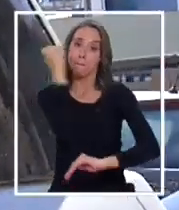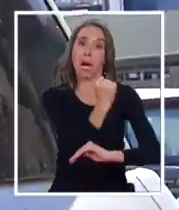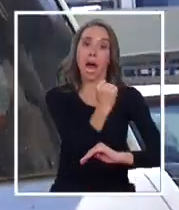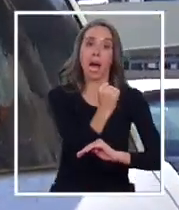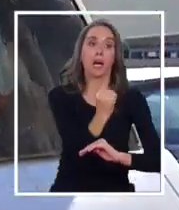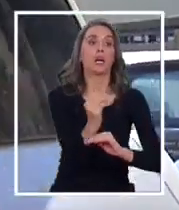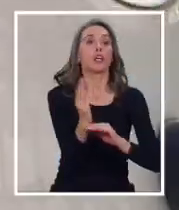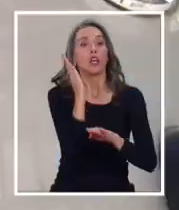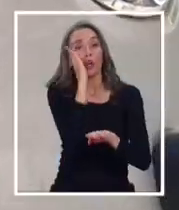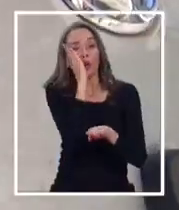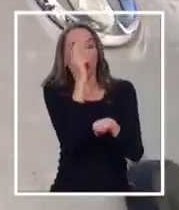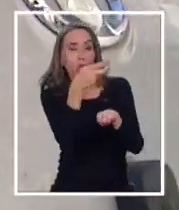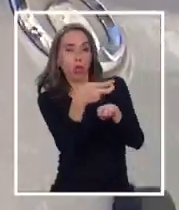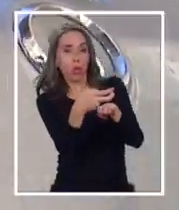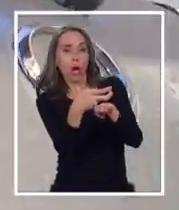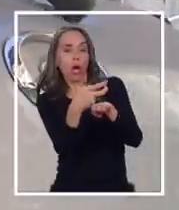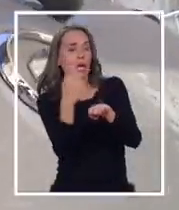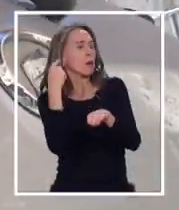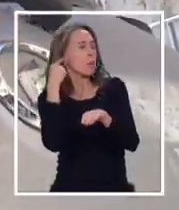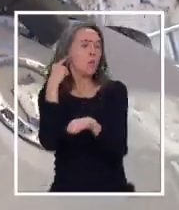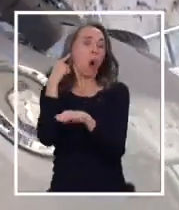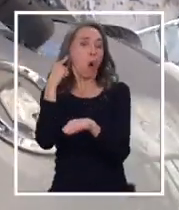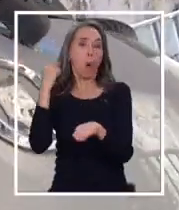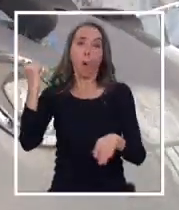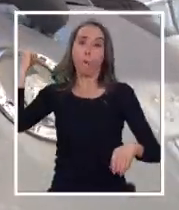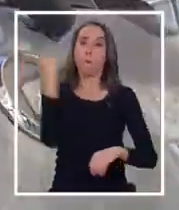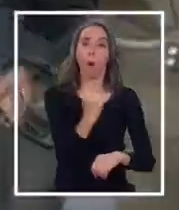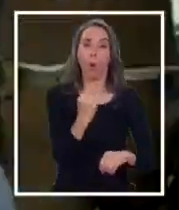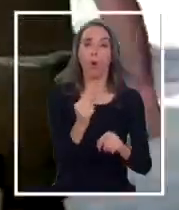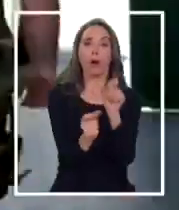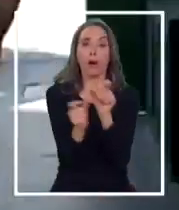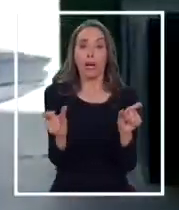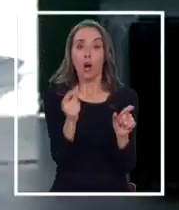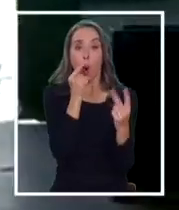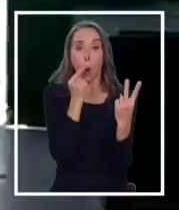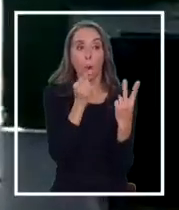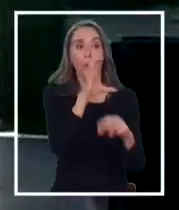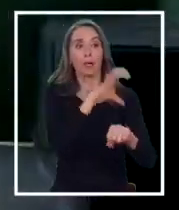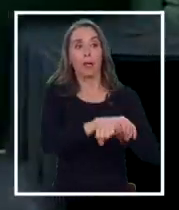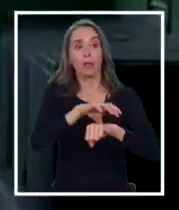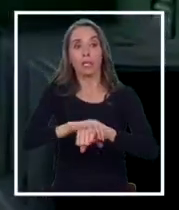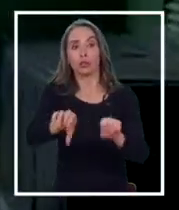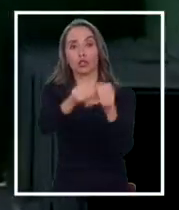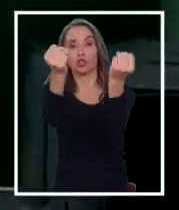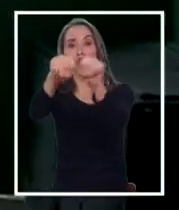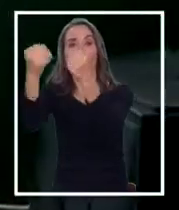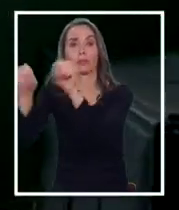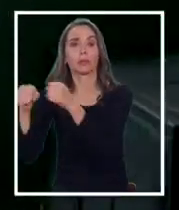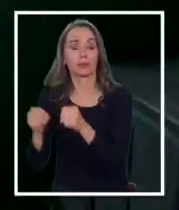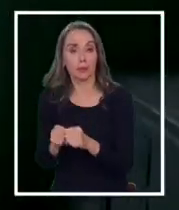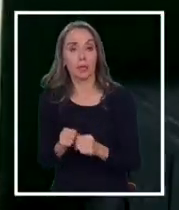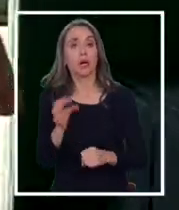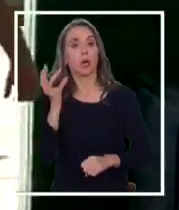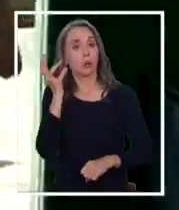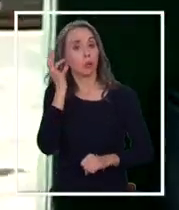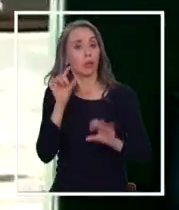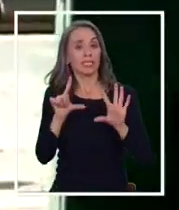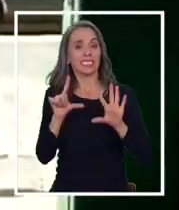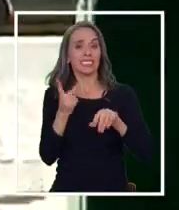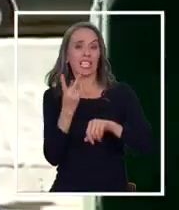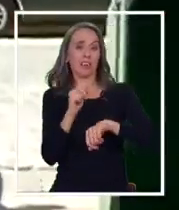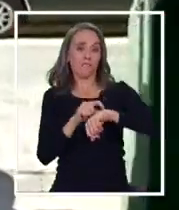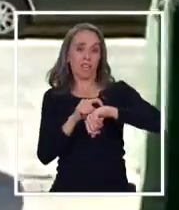estaba durmiendo cuando escuchó el fuerte estruendo. Los sujetos fueron detenidos por daños. Al salir a las 7:20